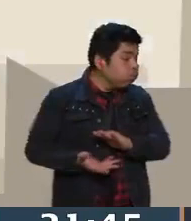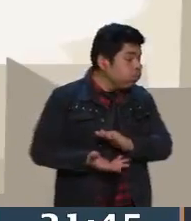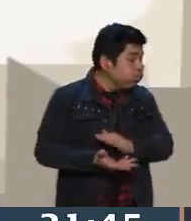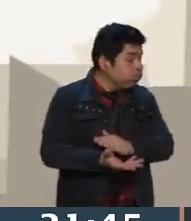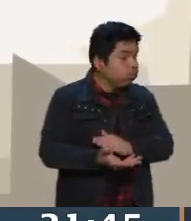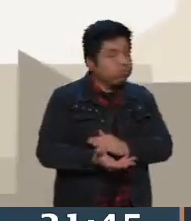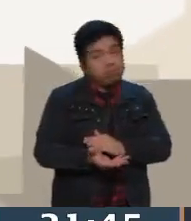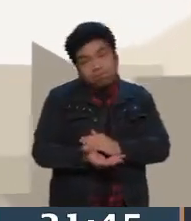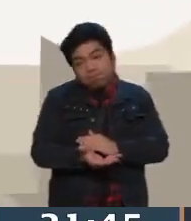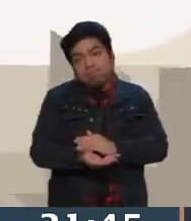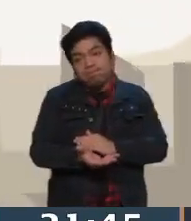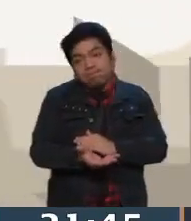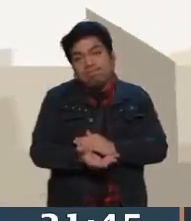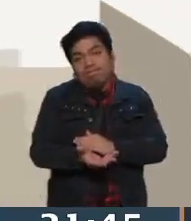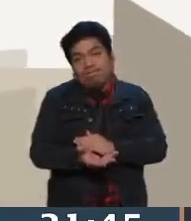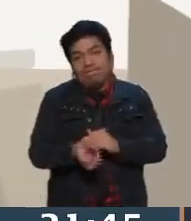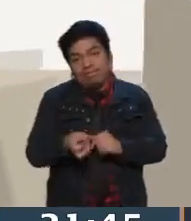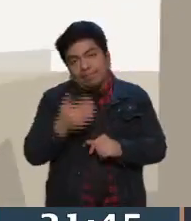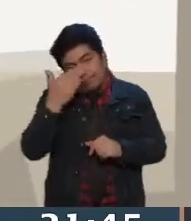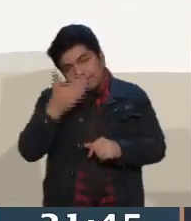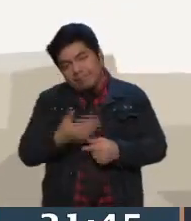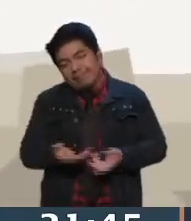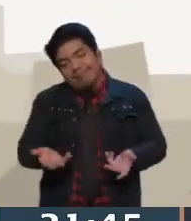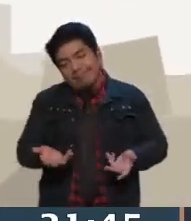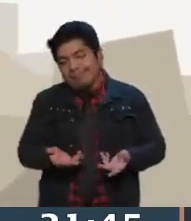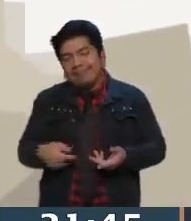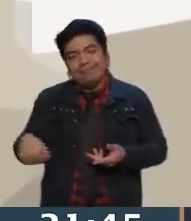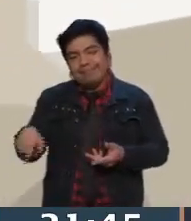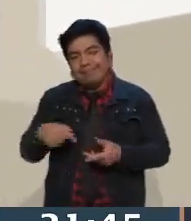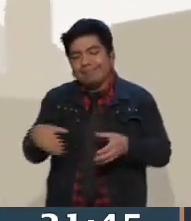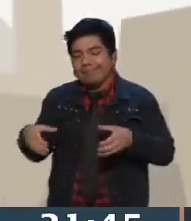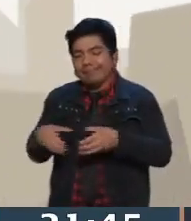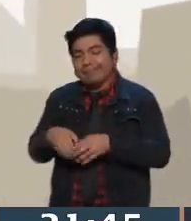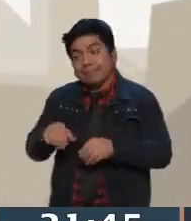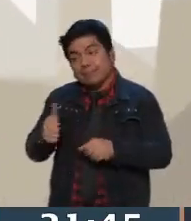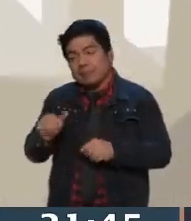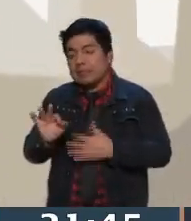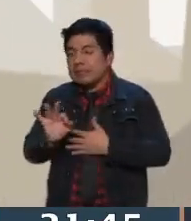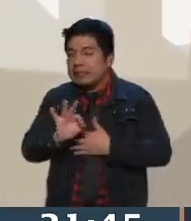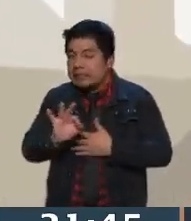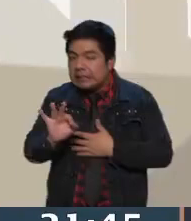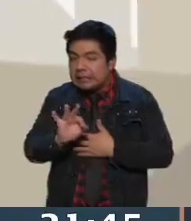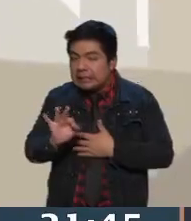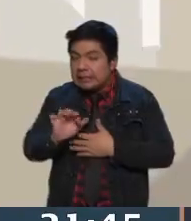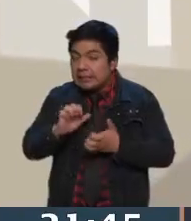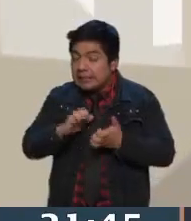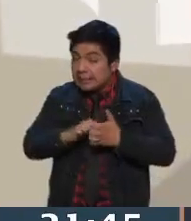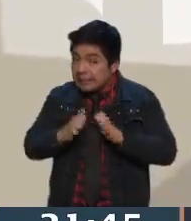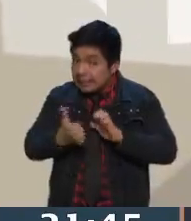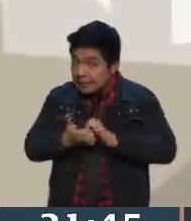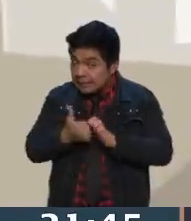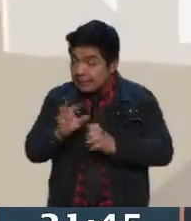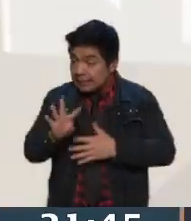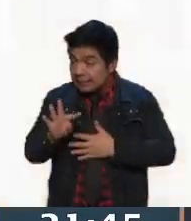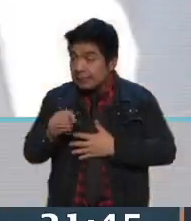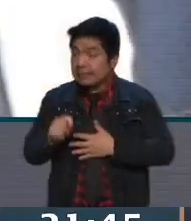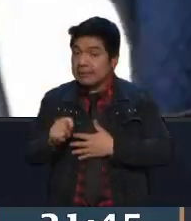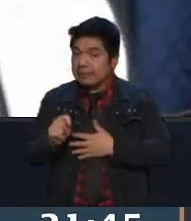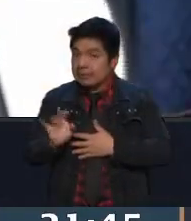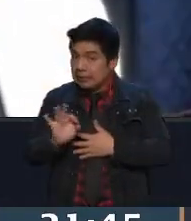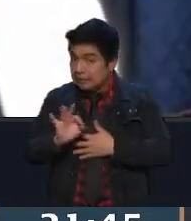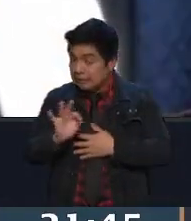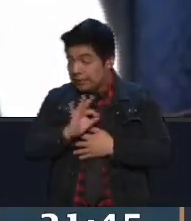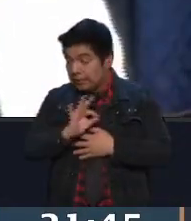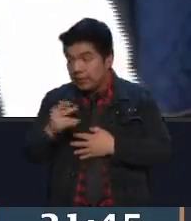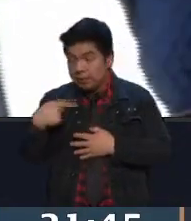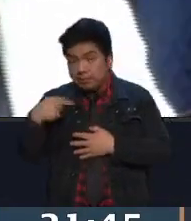mexicanas por parte de organismos exteriores. Podrían ser enemigos de la 4T, podrían ser